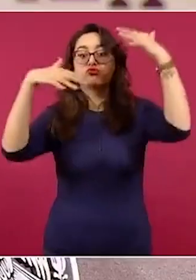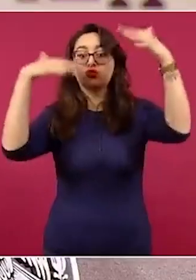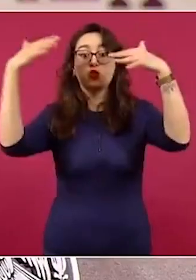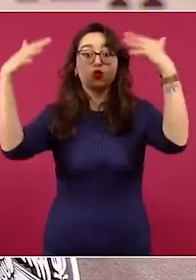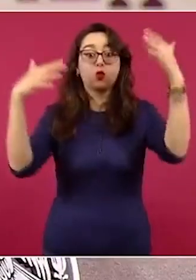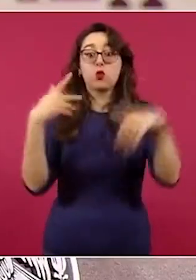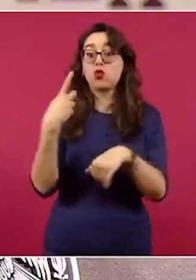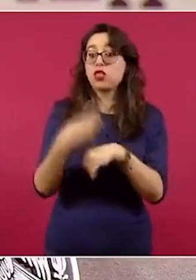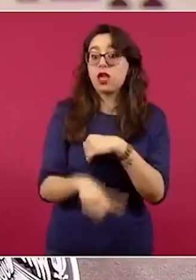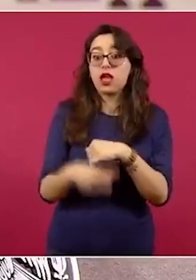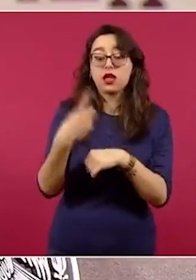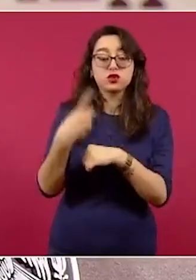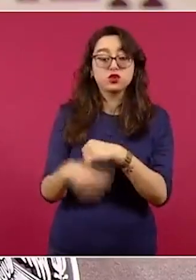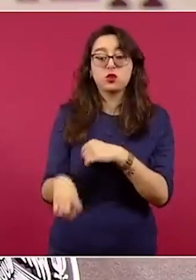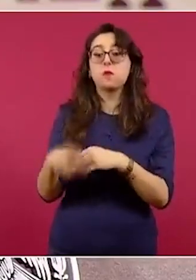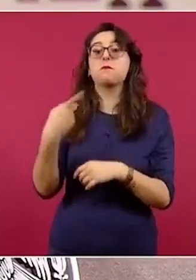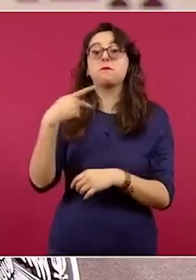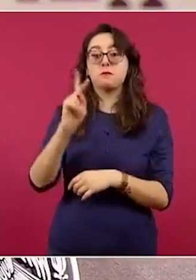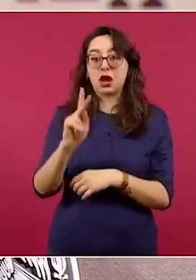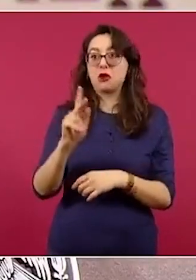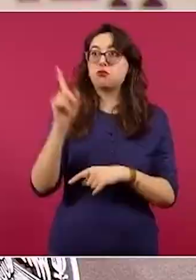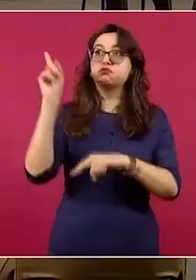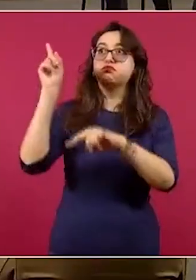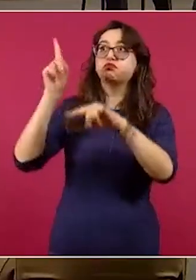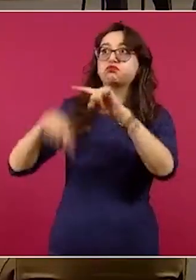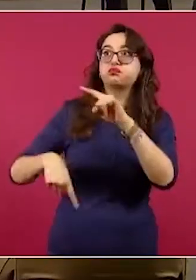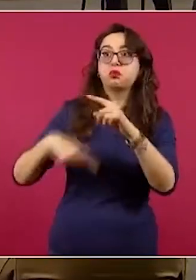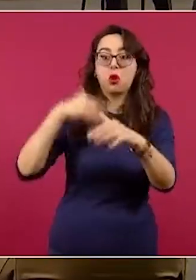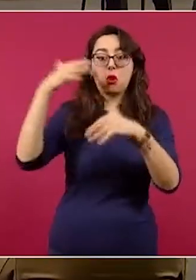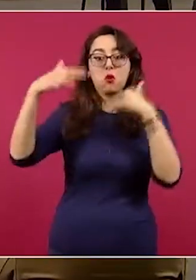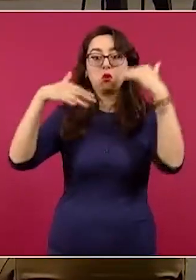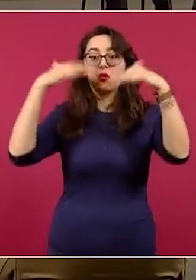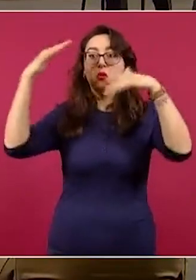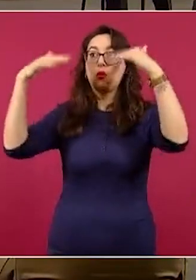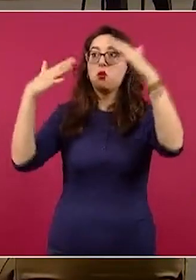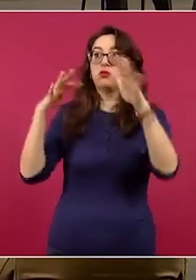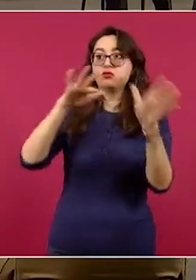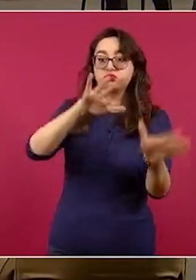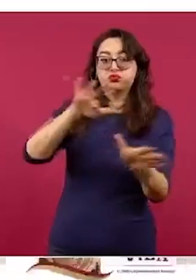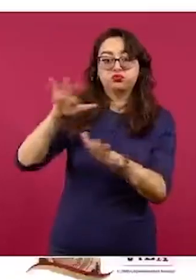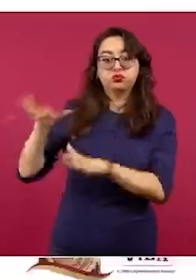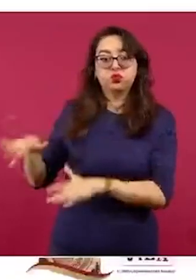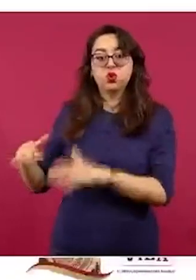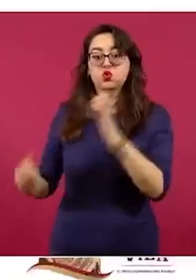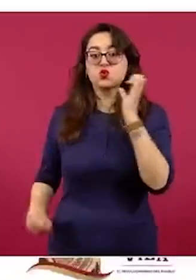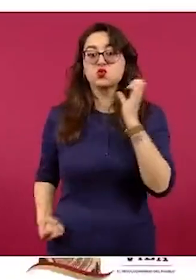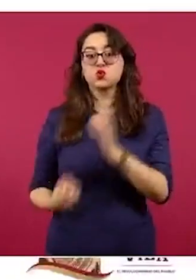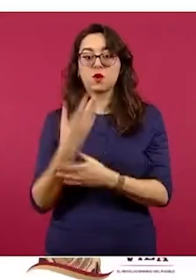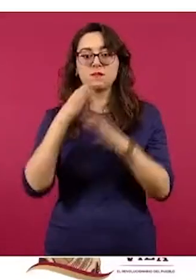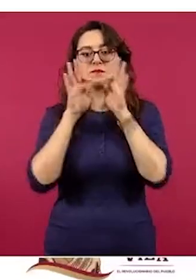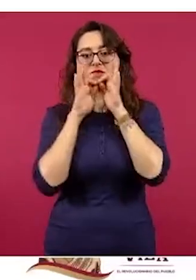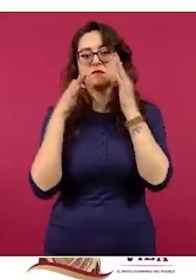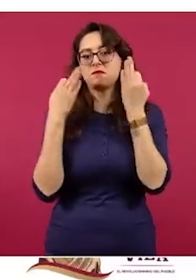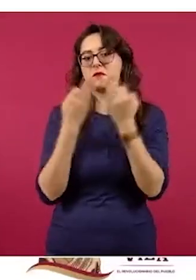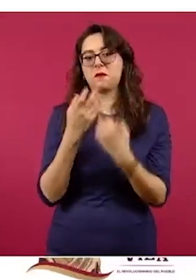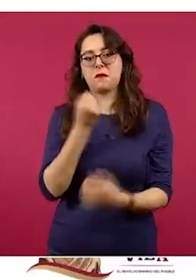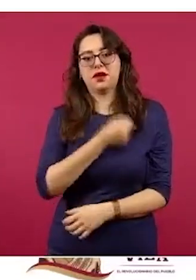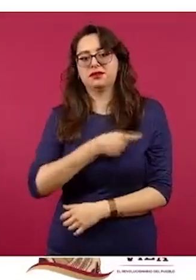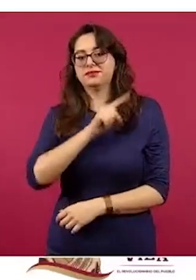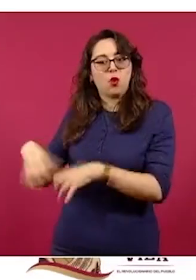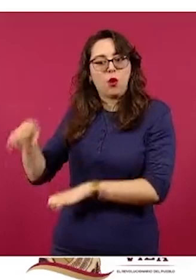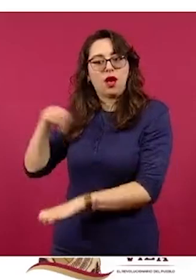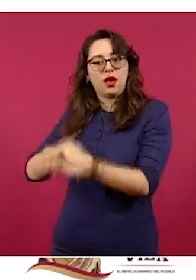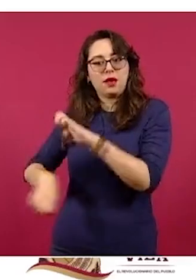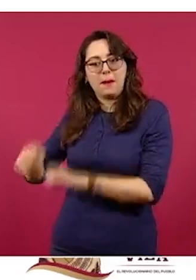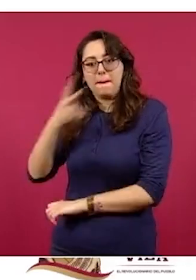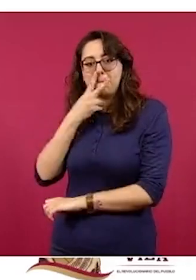ese discurso del cigarrillo sano, del reemplazo del tabaco, porque esto también pretende enraizar